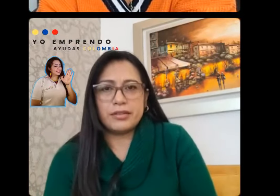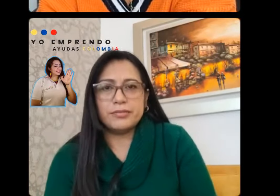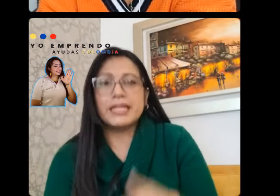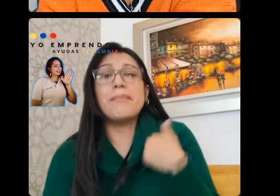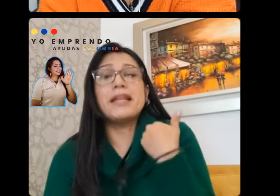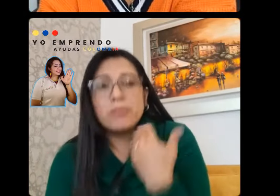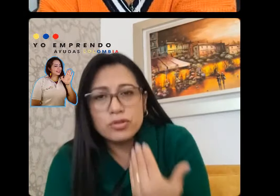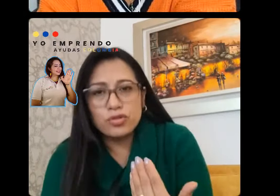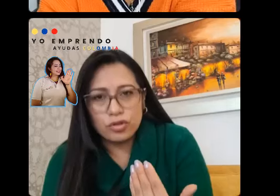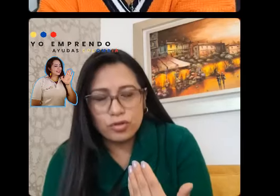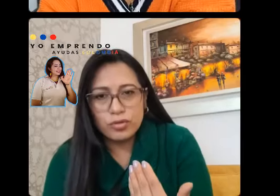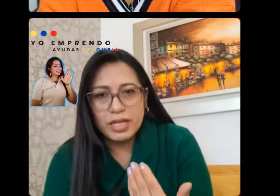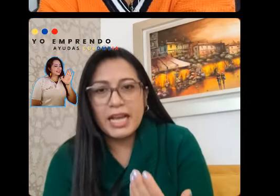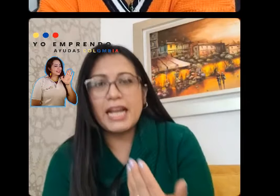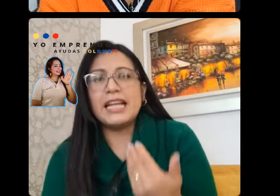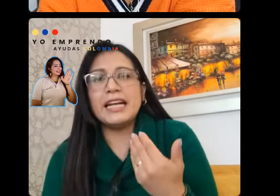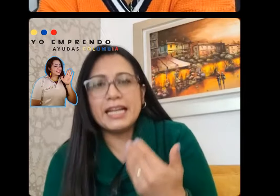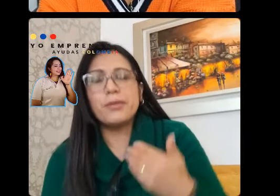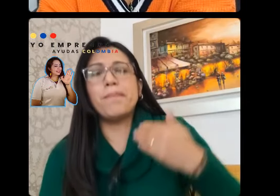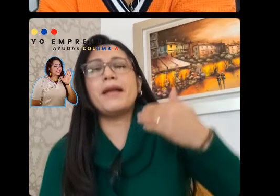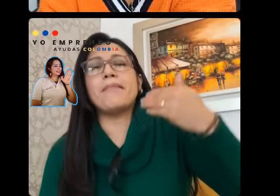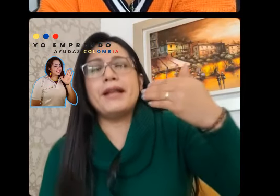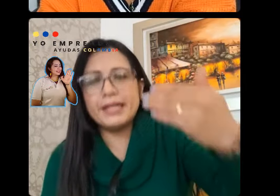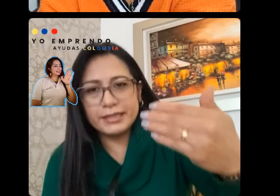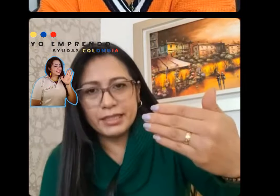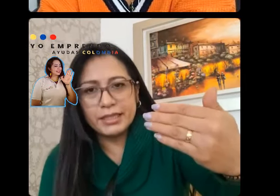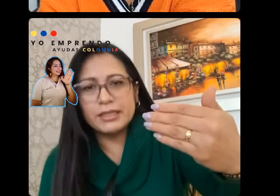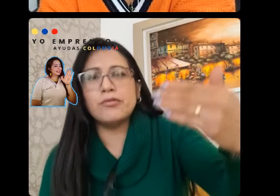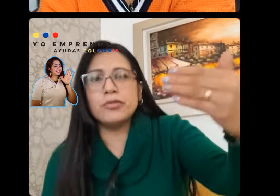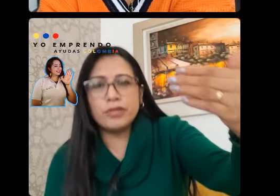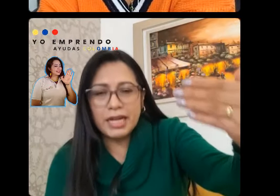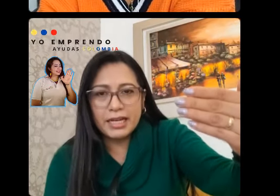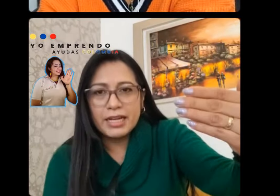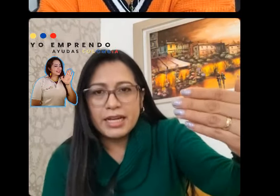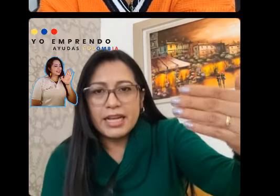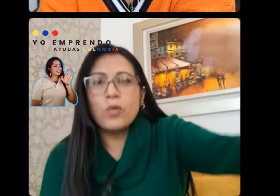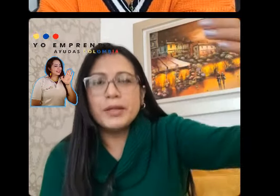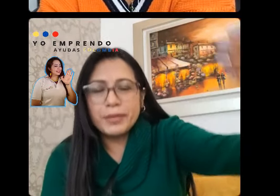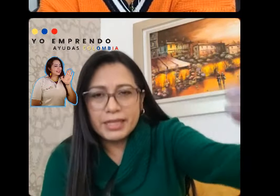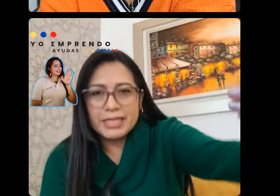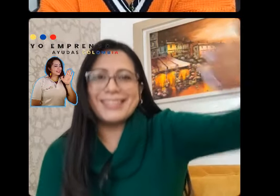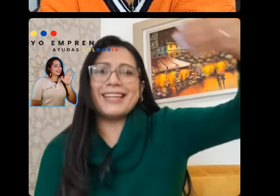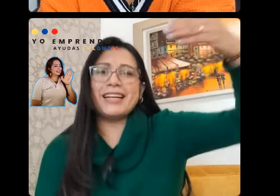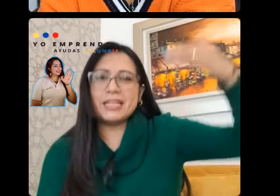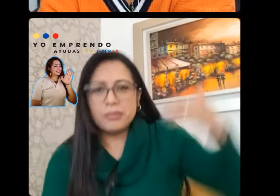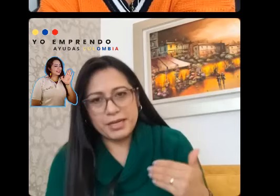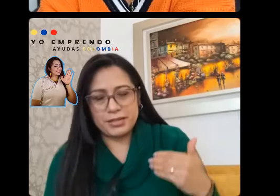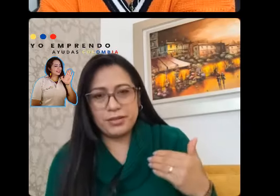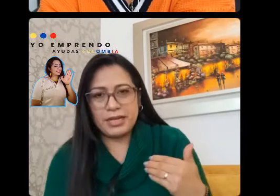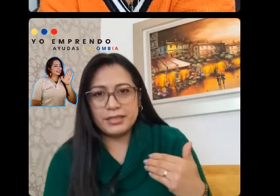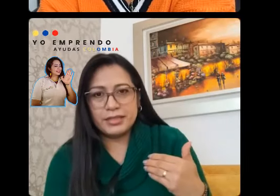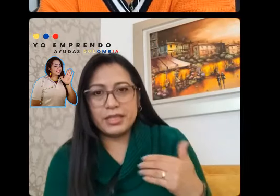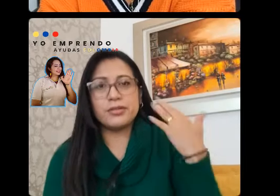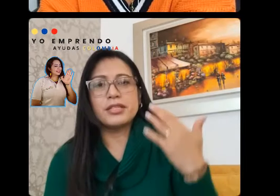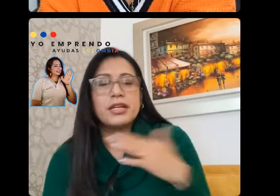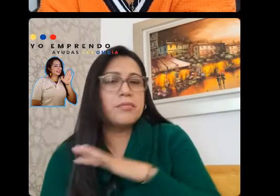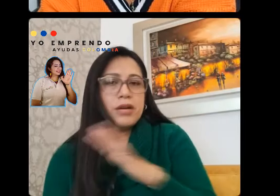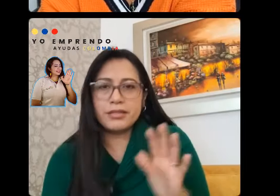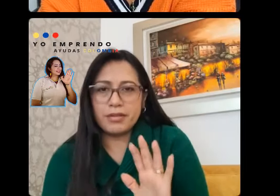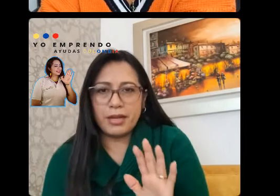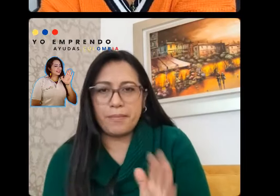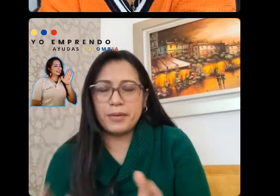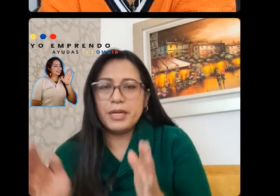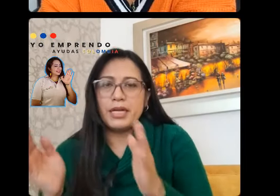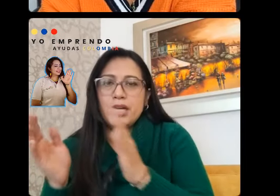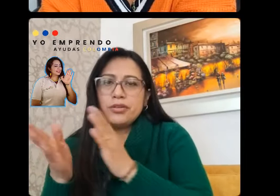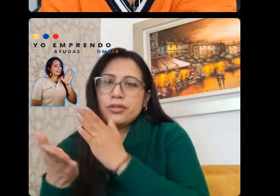entonces la sa qué medimos nosotros el ingreso permanente de un hogar y cuánto alcanza ese ingreso para ese hogar entonces voy